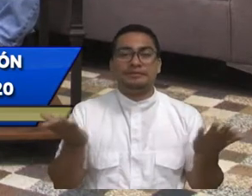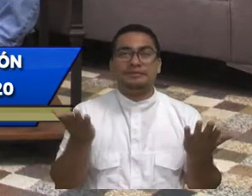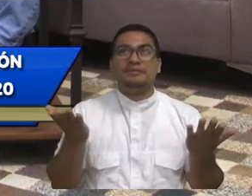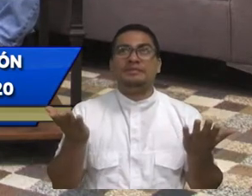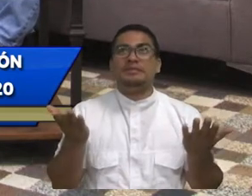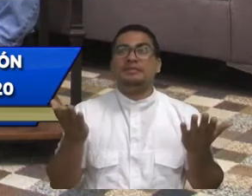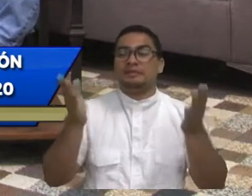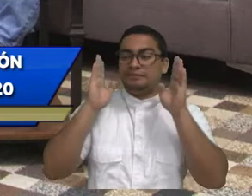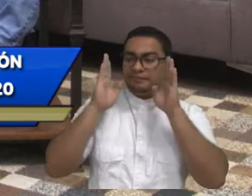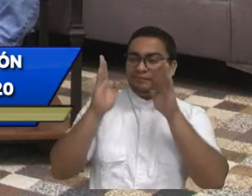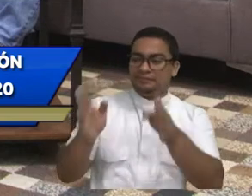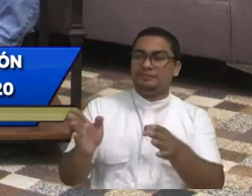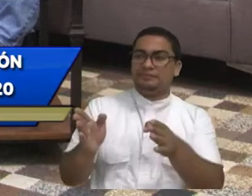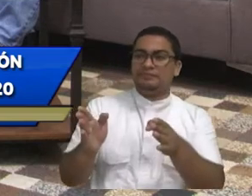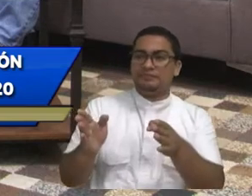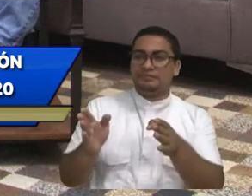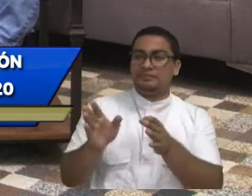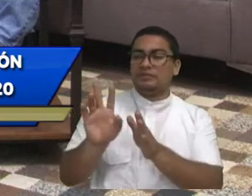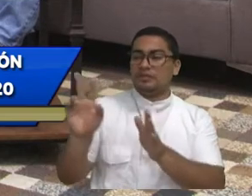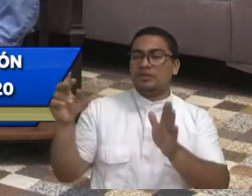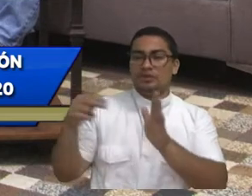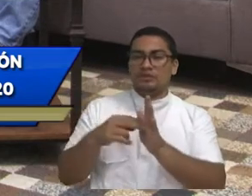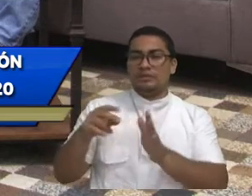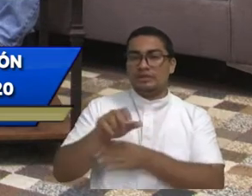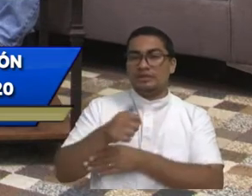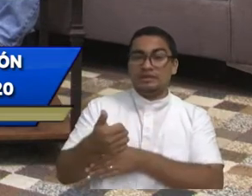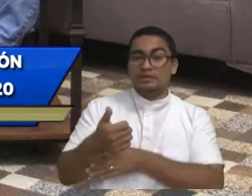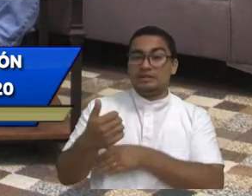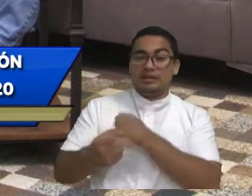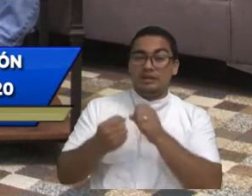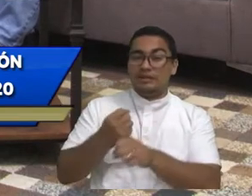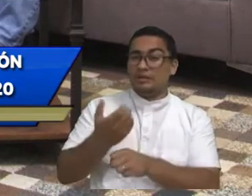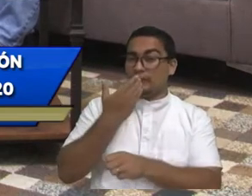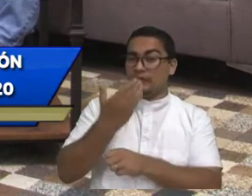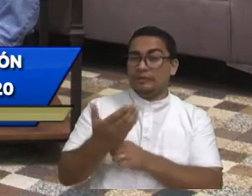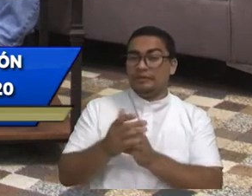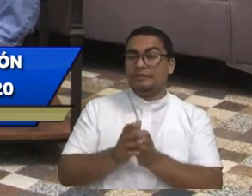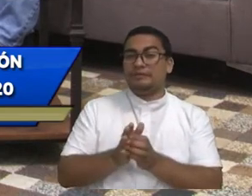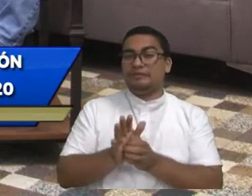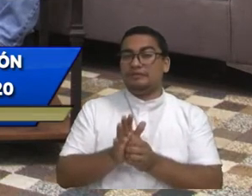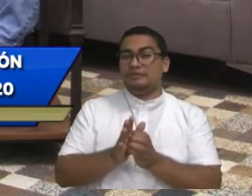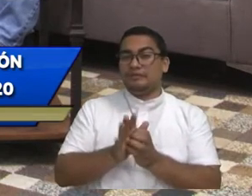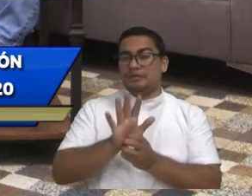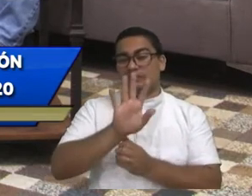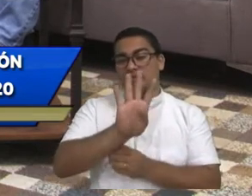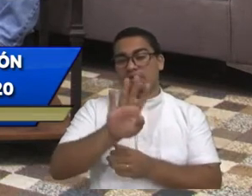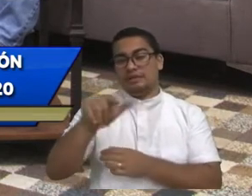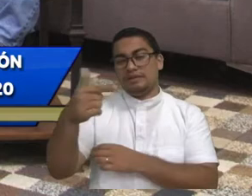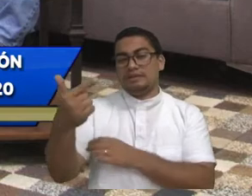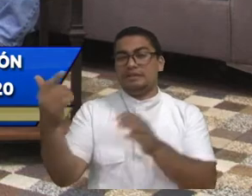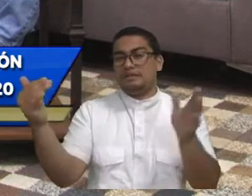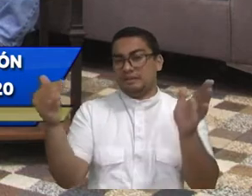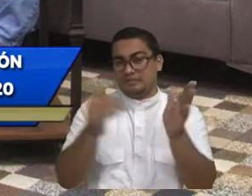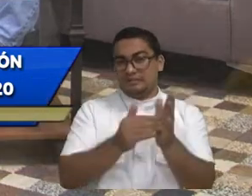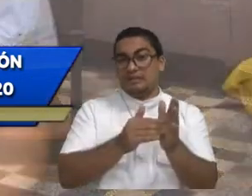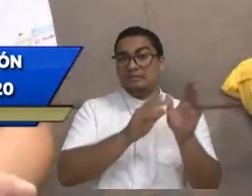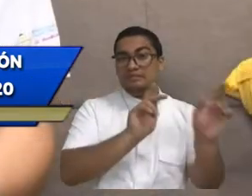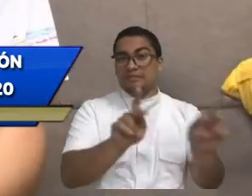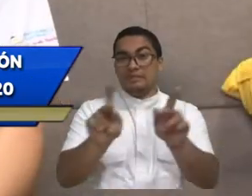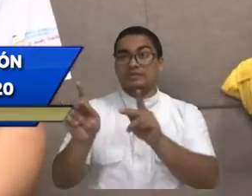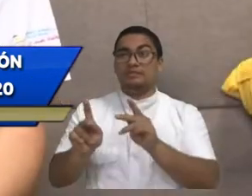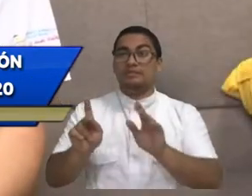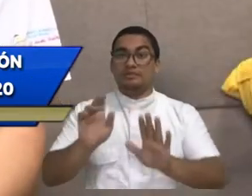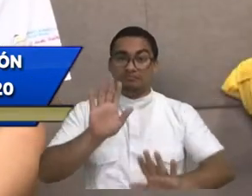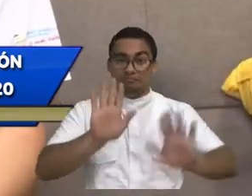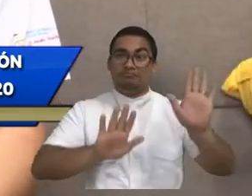llegó a atender verdad hasta el 2006 digamos en un año bueno hasta cuarenta y siete mil protagonistas en todo el